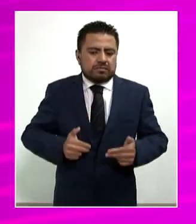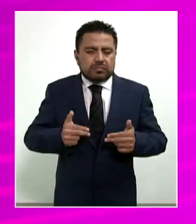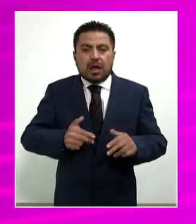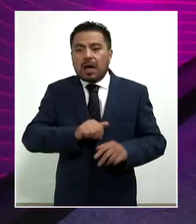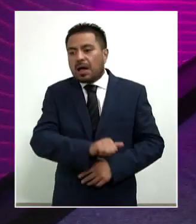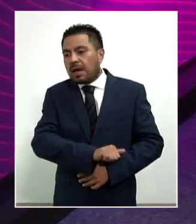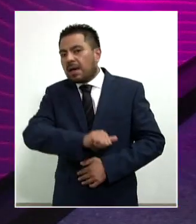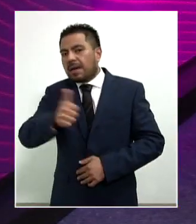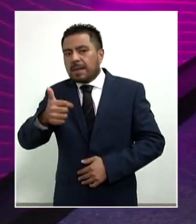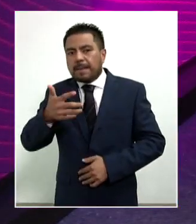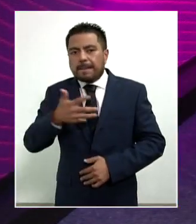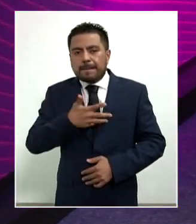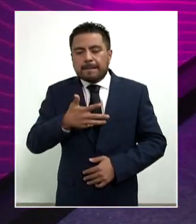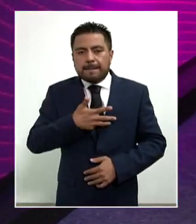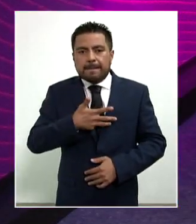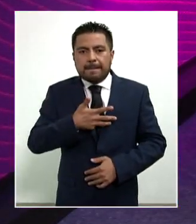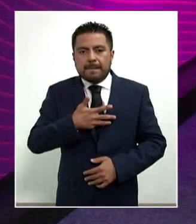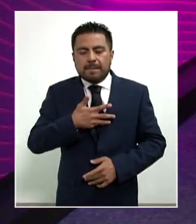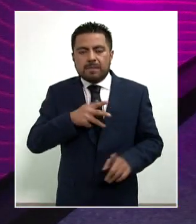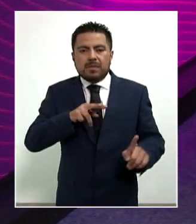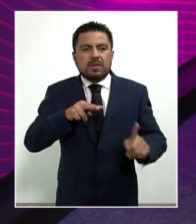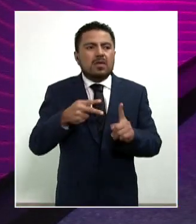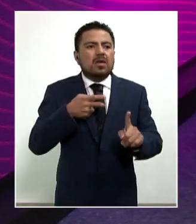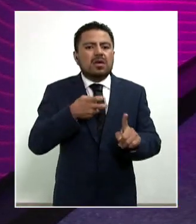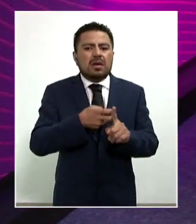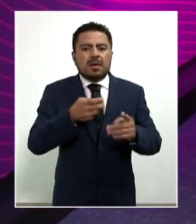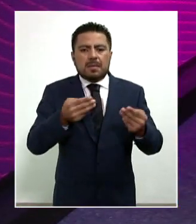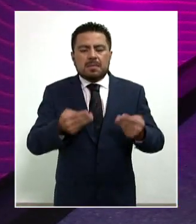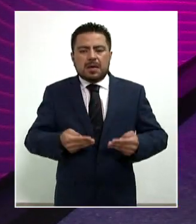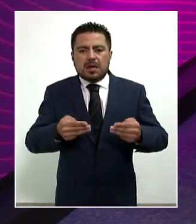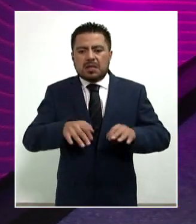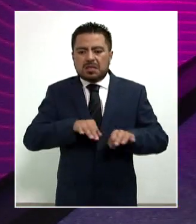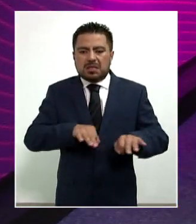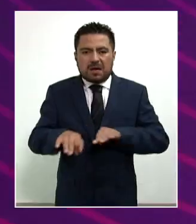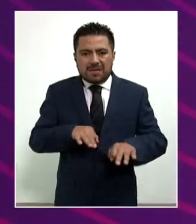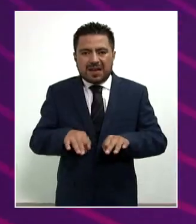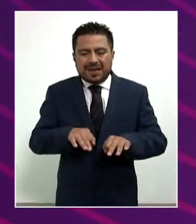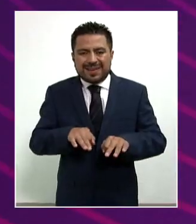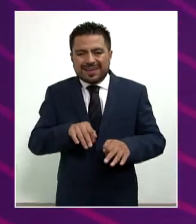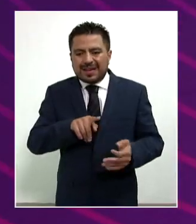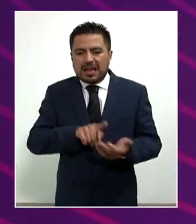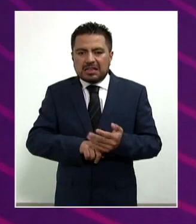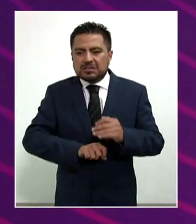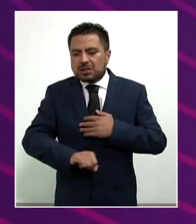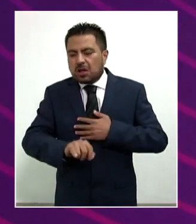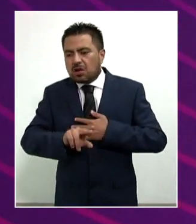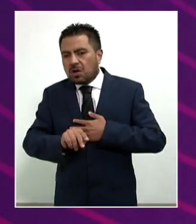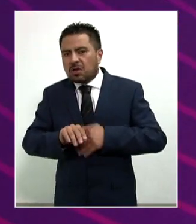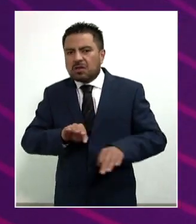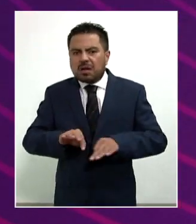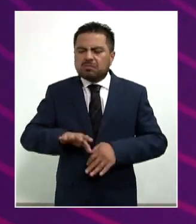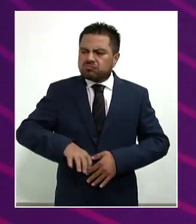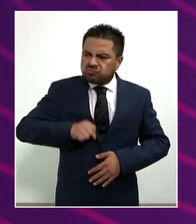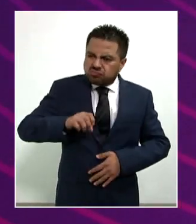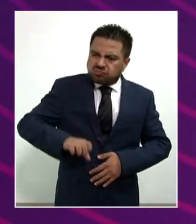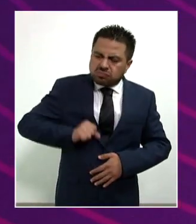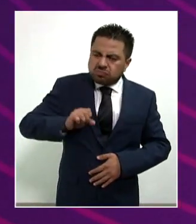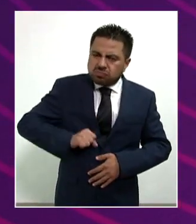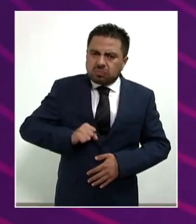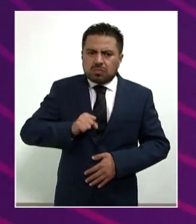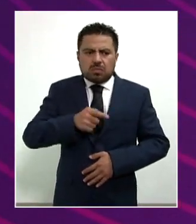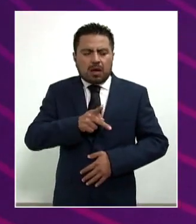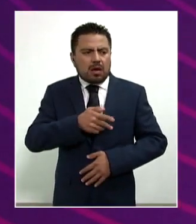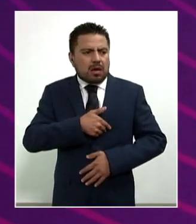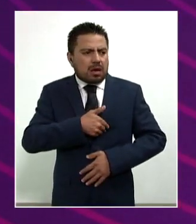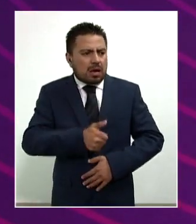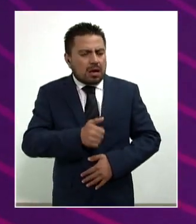hay otra que tiene que ver con el mercado de trabajo, gente que sí trabaja, que sí le echa muchas ganas, que no se muere de